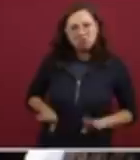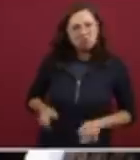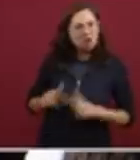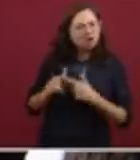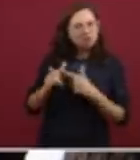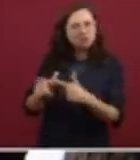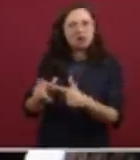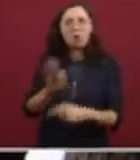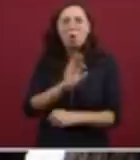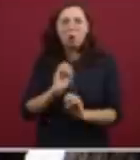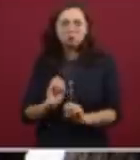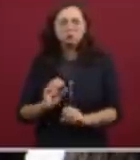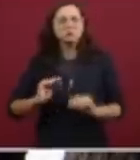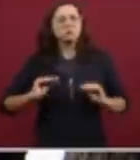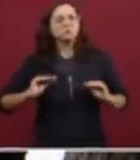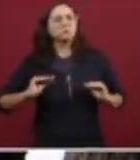Van